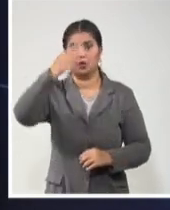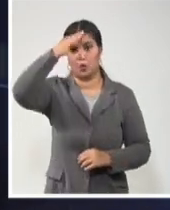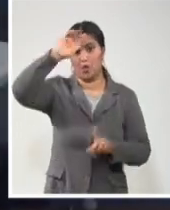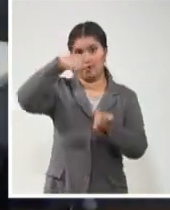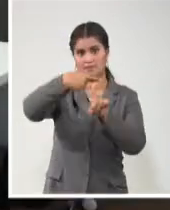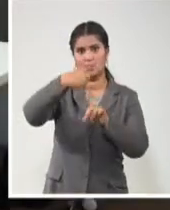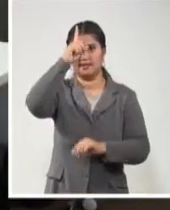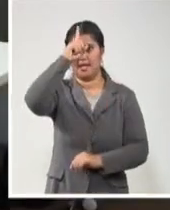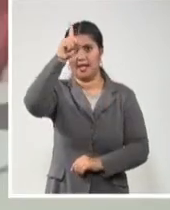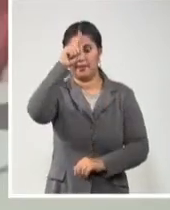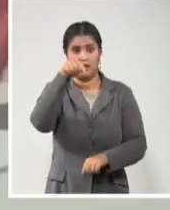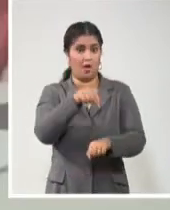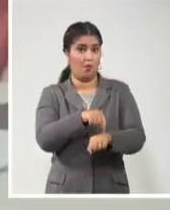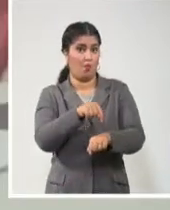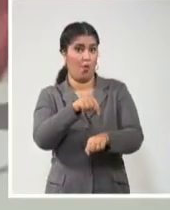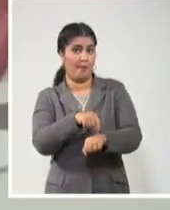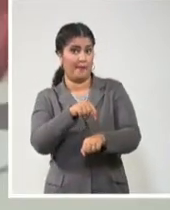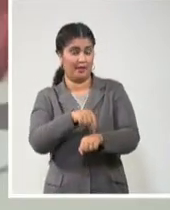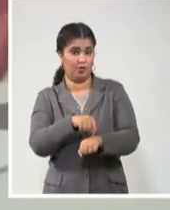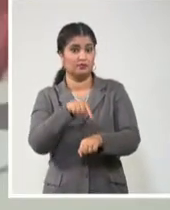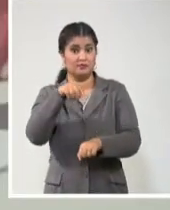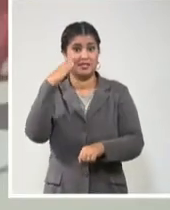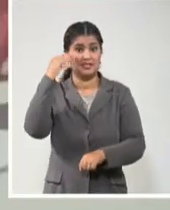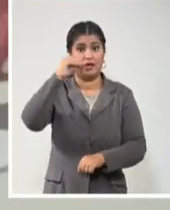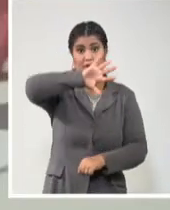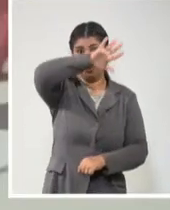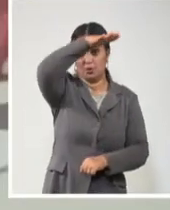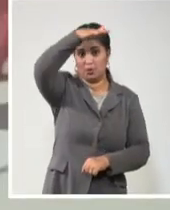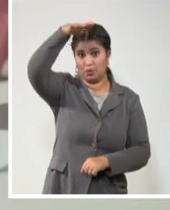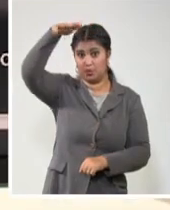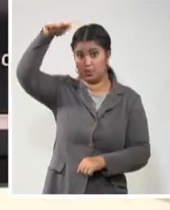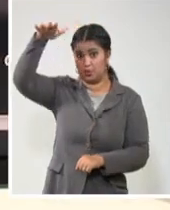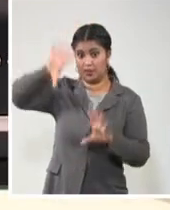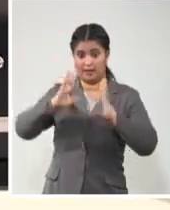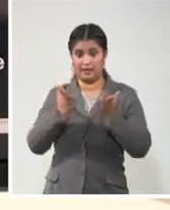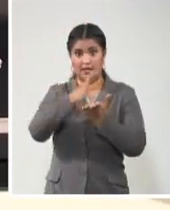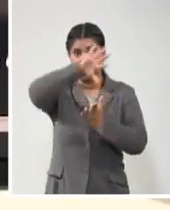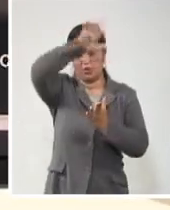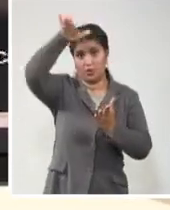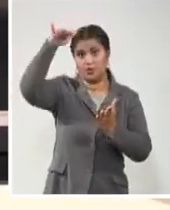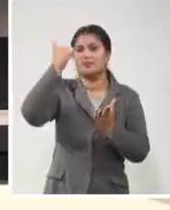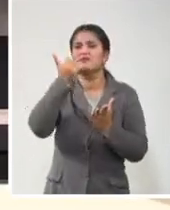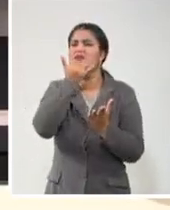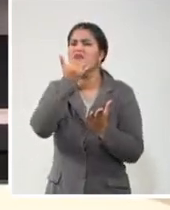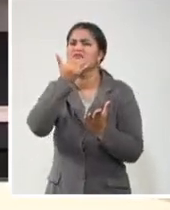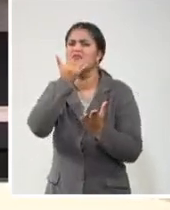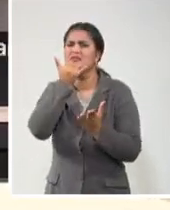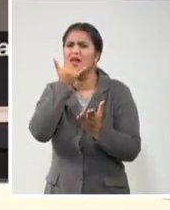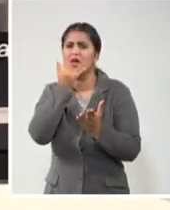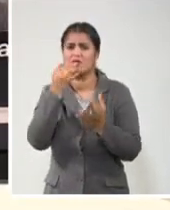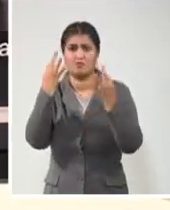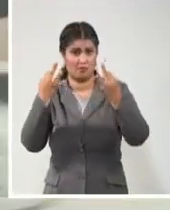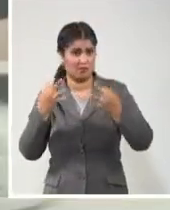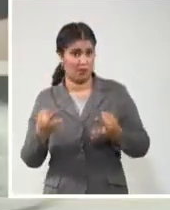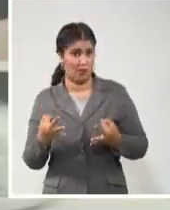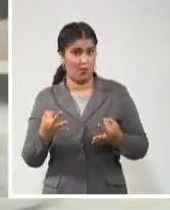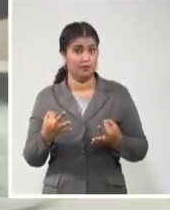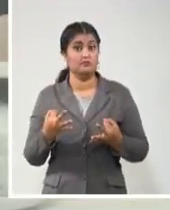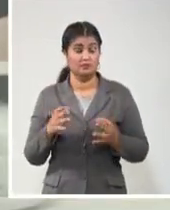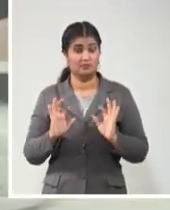expertos en que la concentración de gases de efecto invernadero en la atmósfera sigue aumentando, la implementación de una alternativa sostenible es de